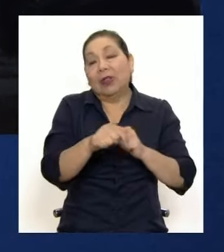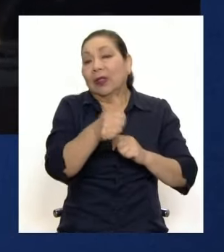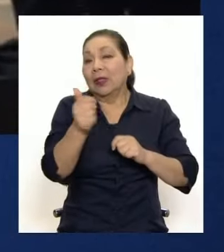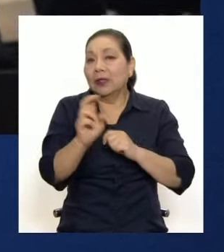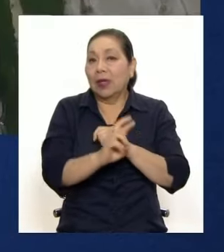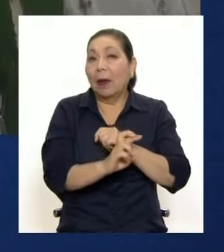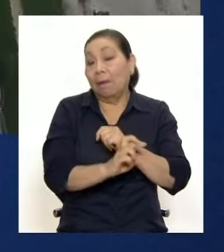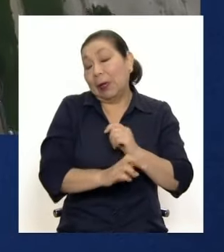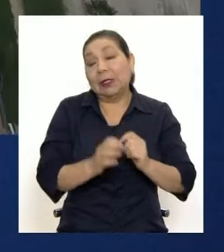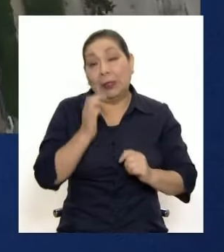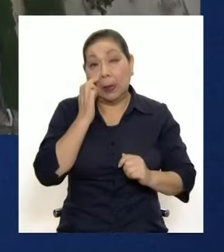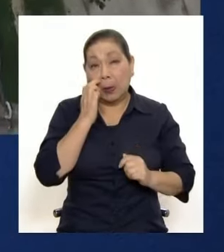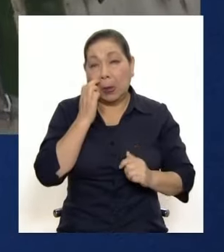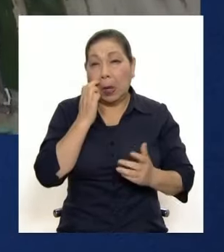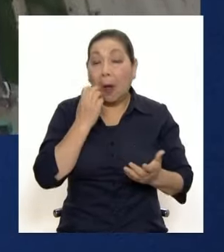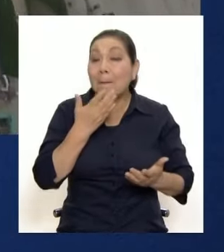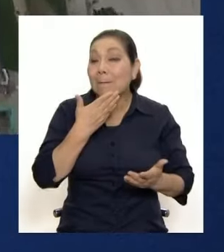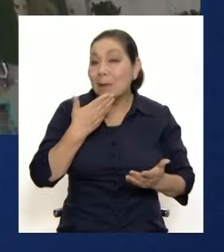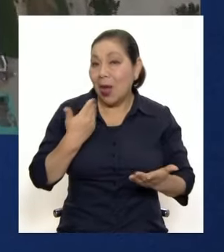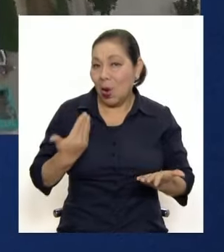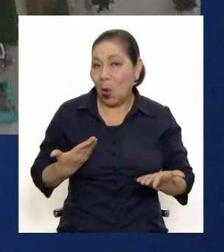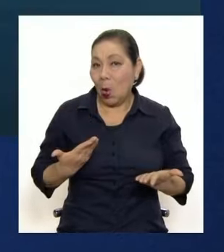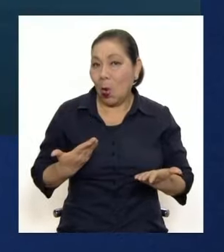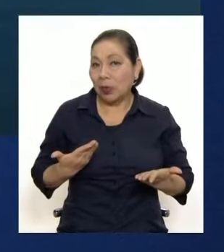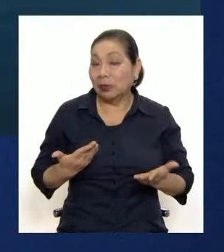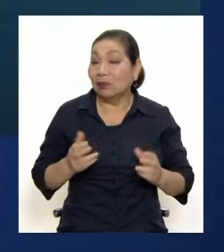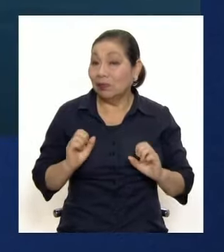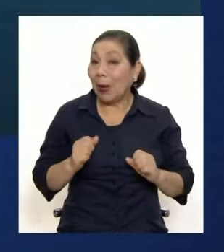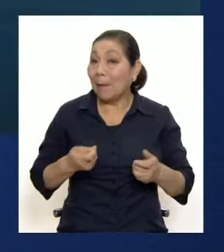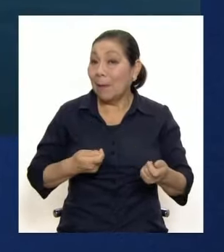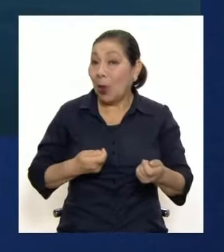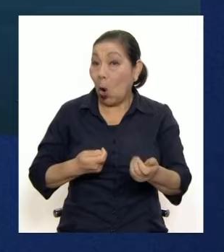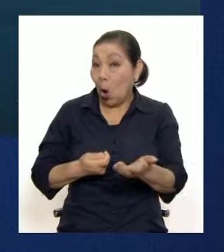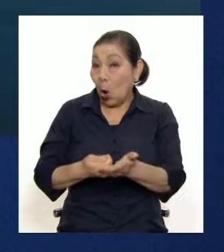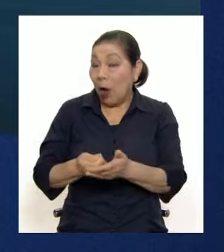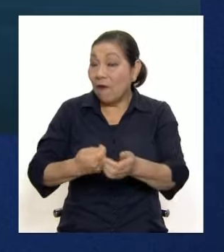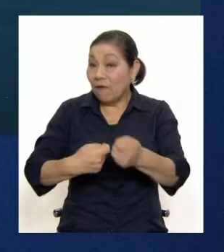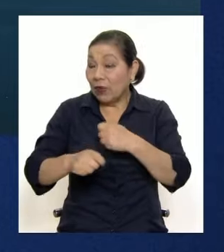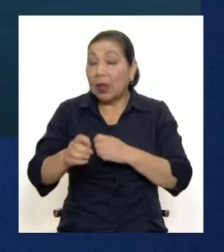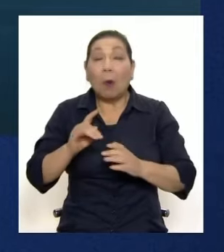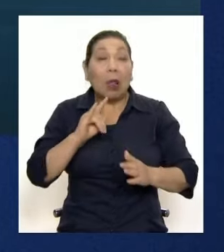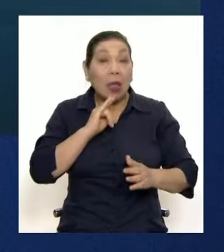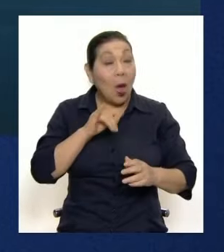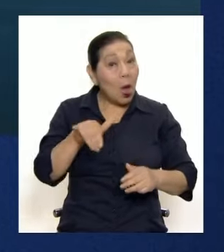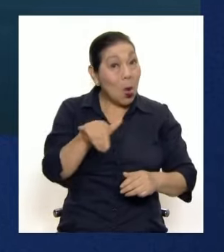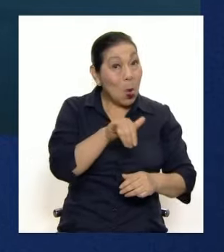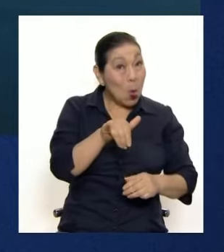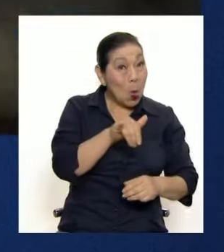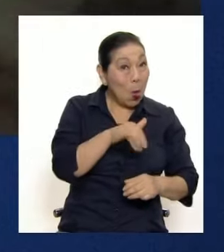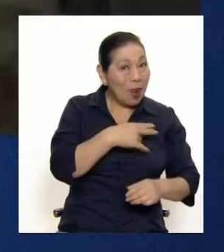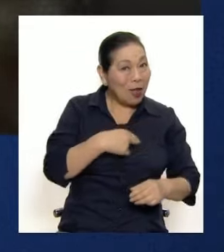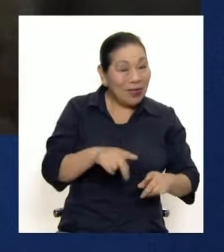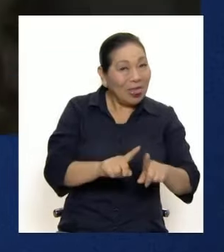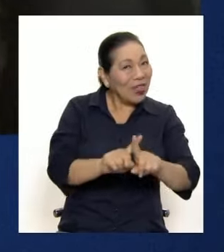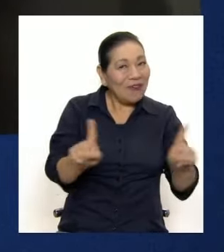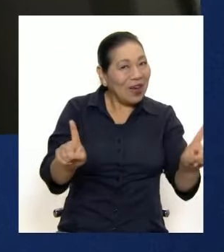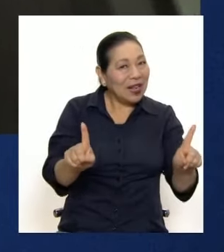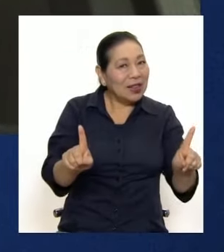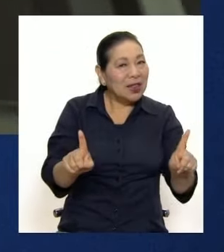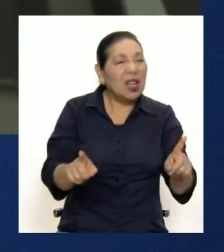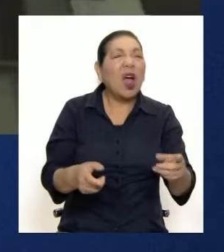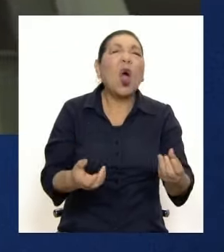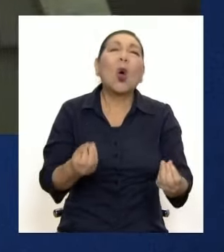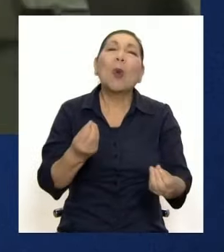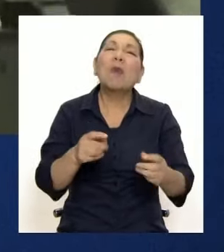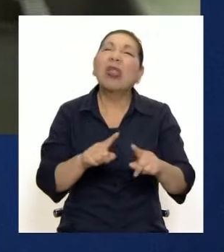destino inocuidad calidad se entiende de que el mercado estadounidense no es el mismo que el asiático por ejemplo en qué